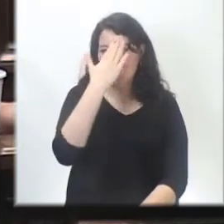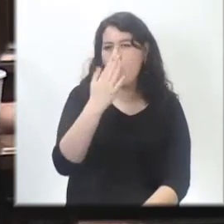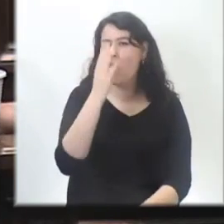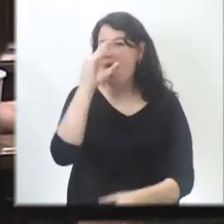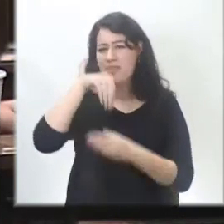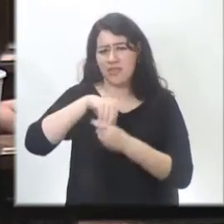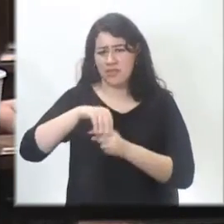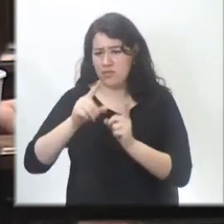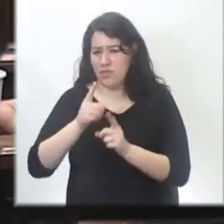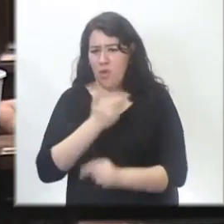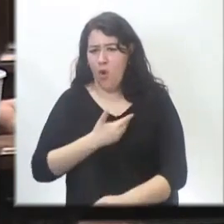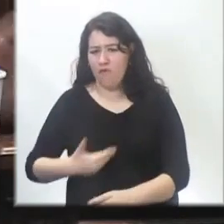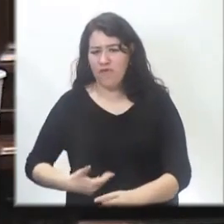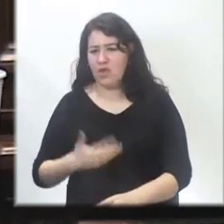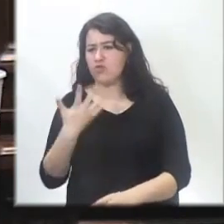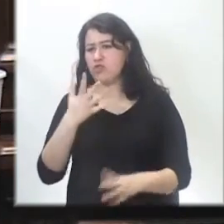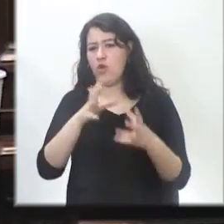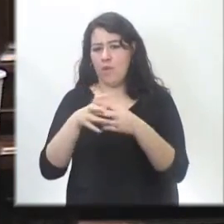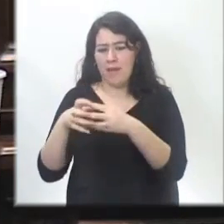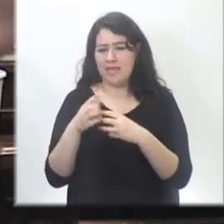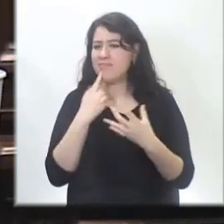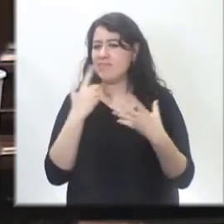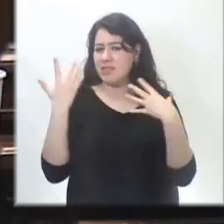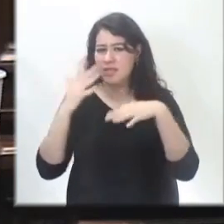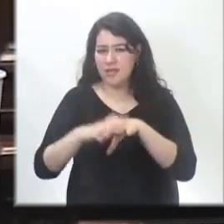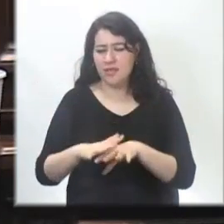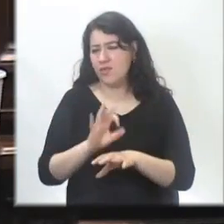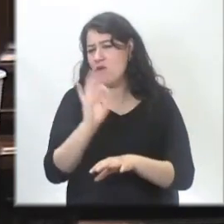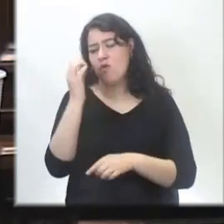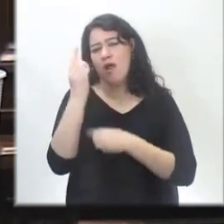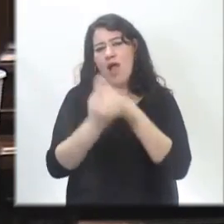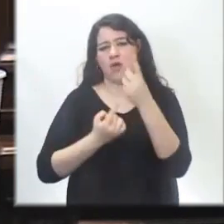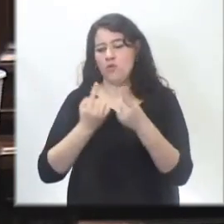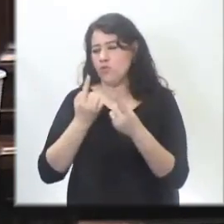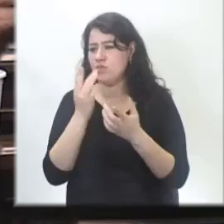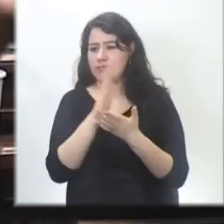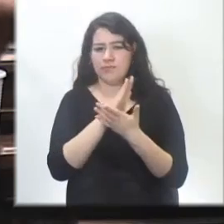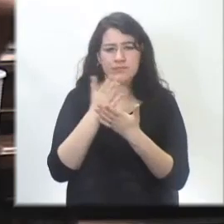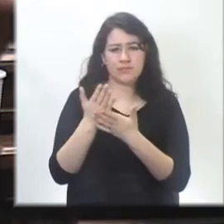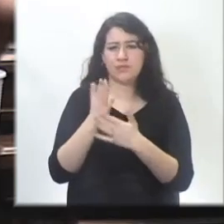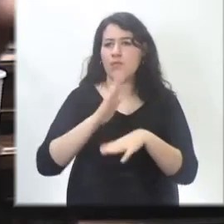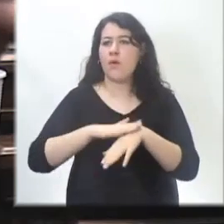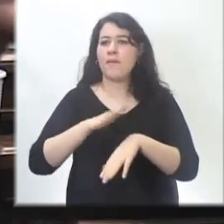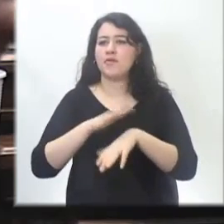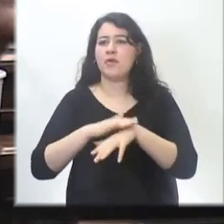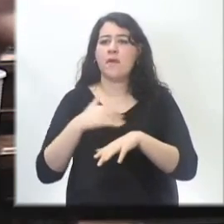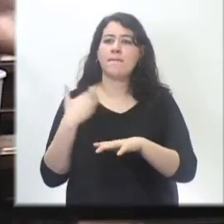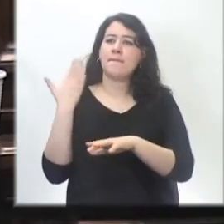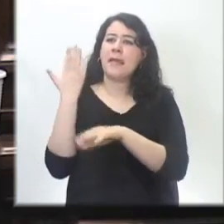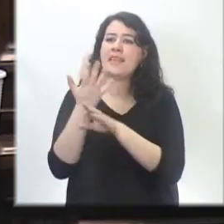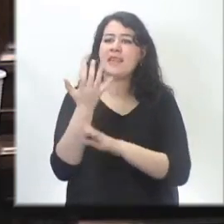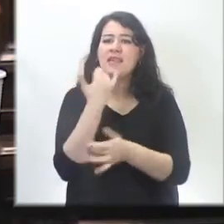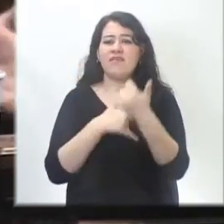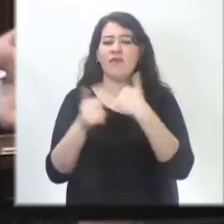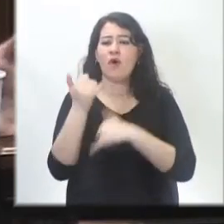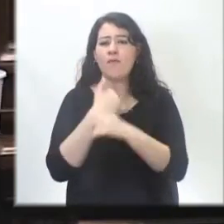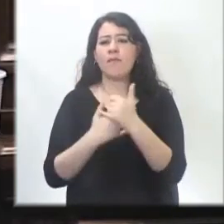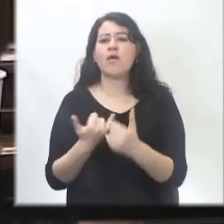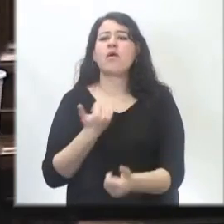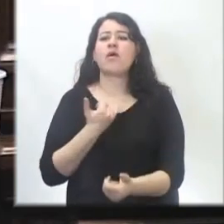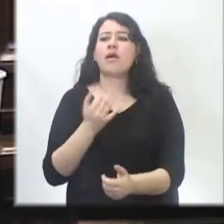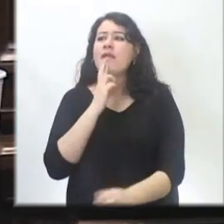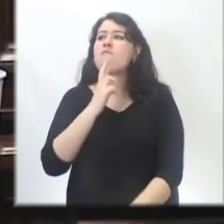gobierno, los legisladores que están en el medio, a la hora de solicitar pedidos de informe y las respuestas que se nos